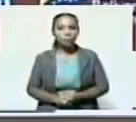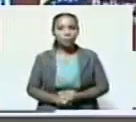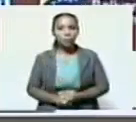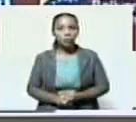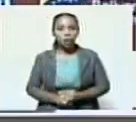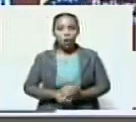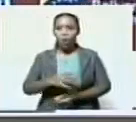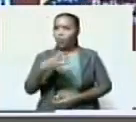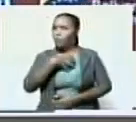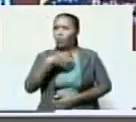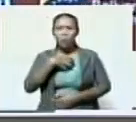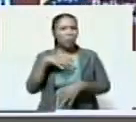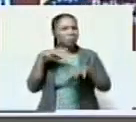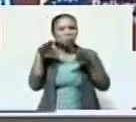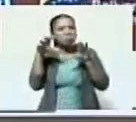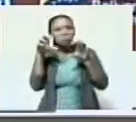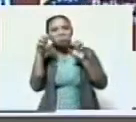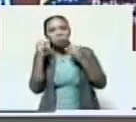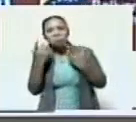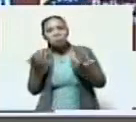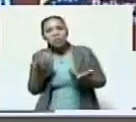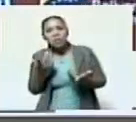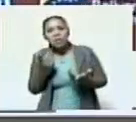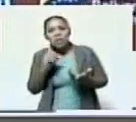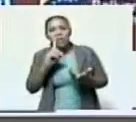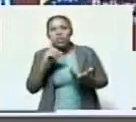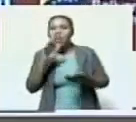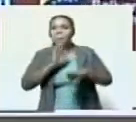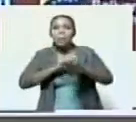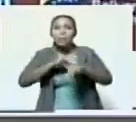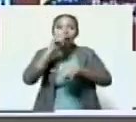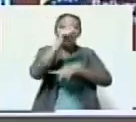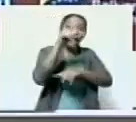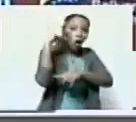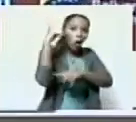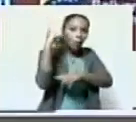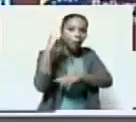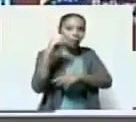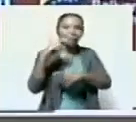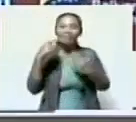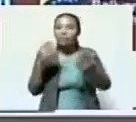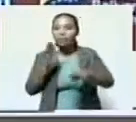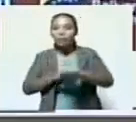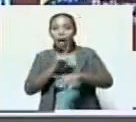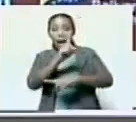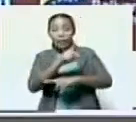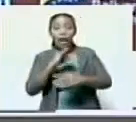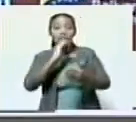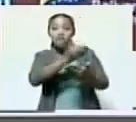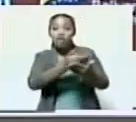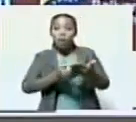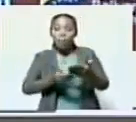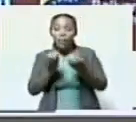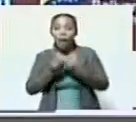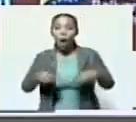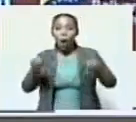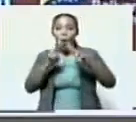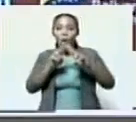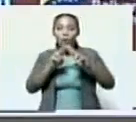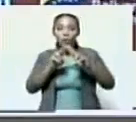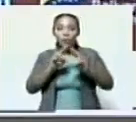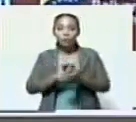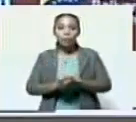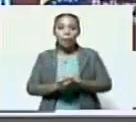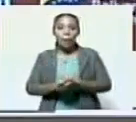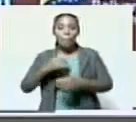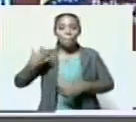No podemos entenderlo si no entendemos lo que pasa en Colombia. Fíjense lo que recoge el informe de las Naciones Unidas para